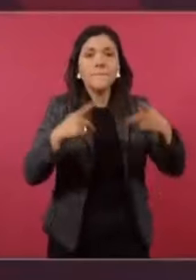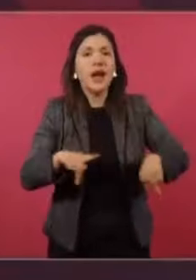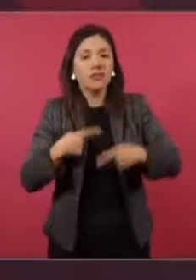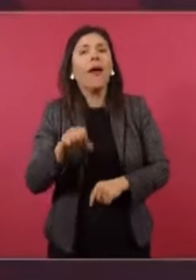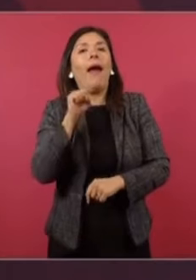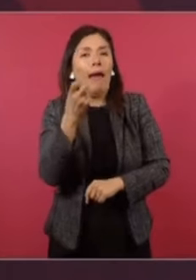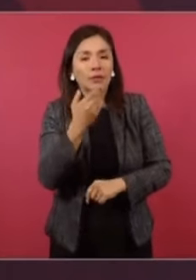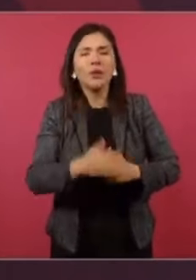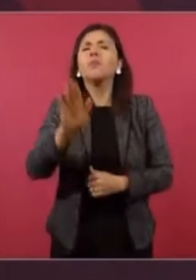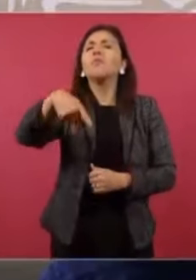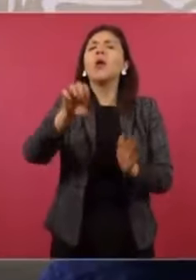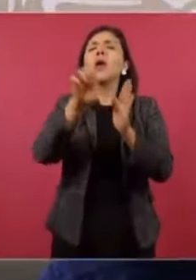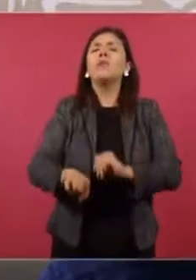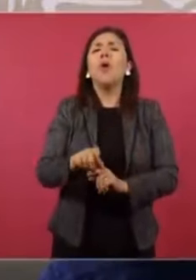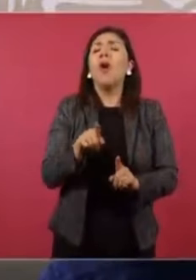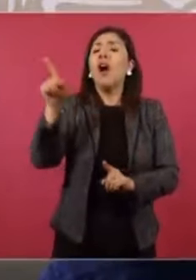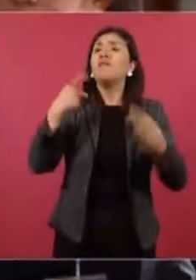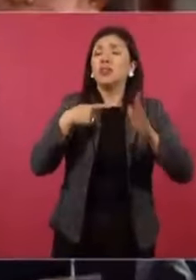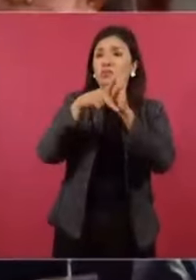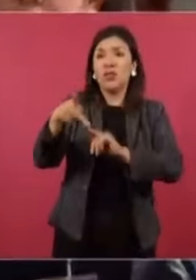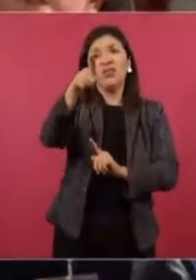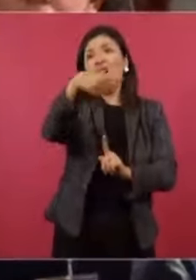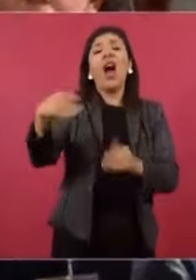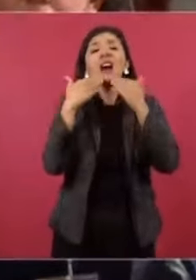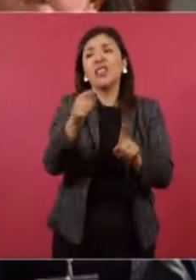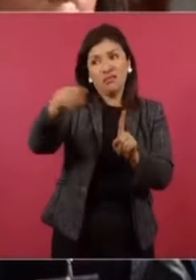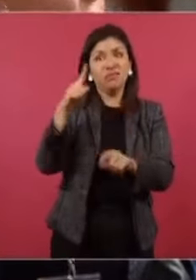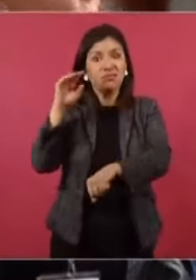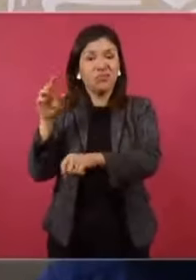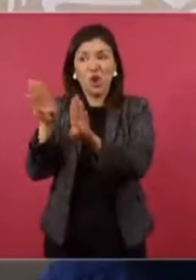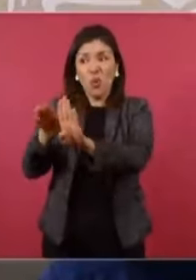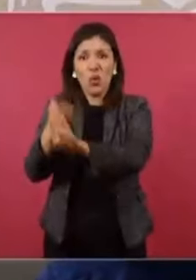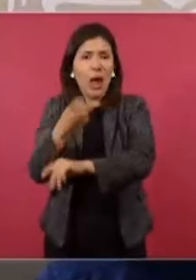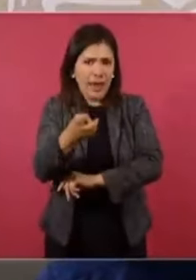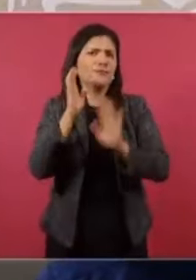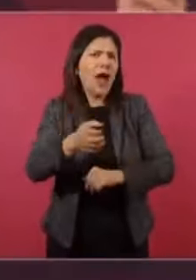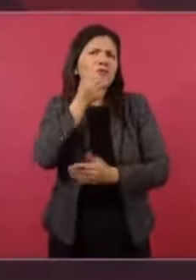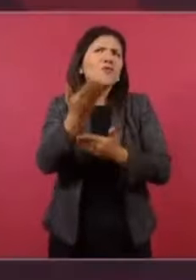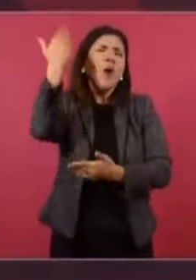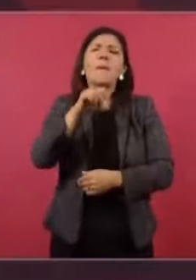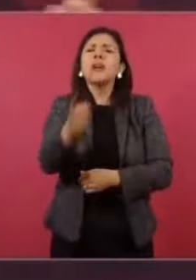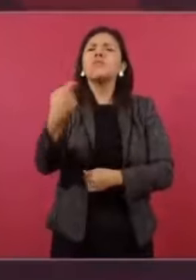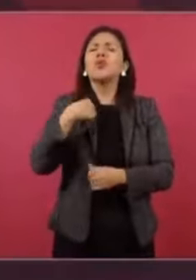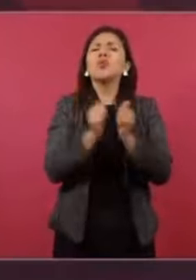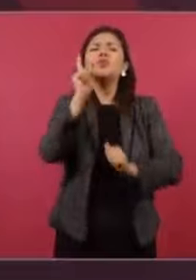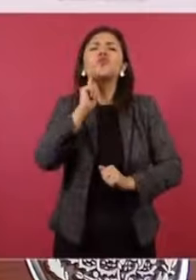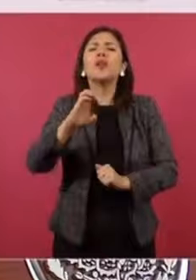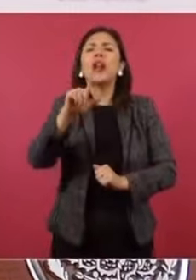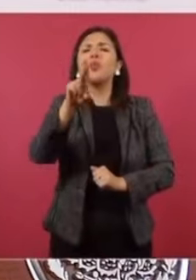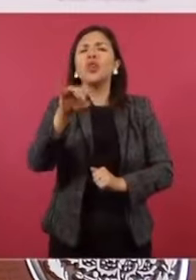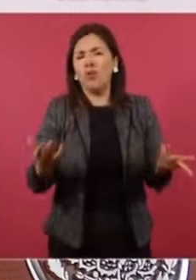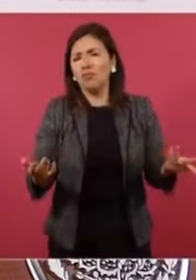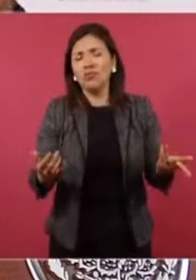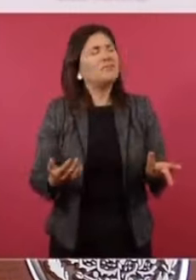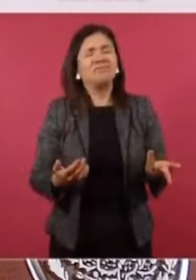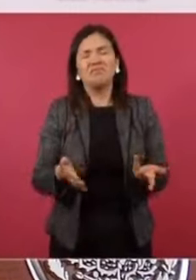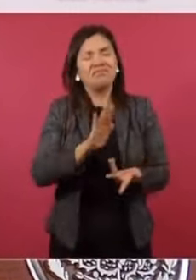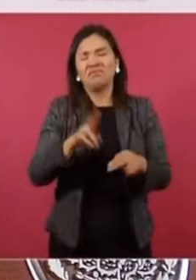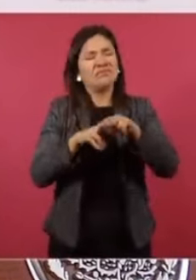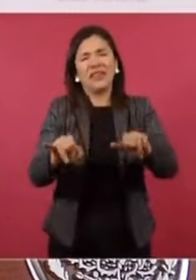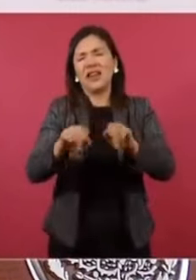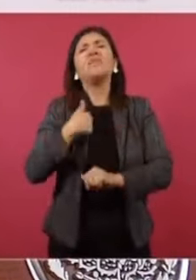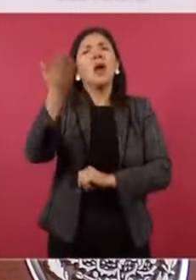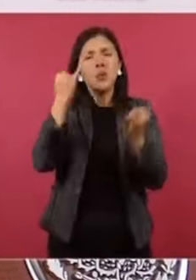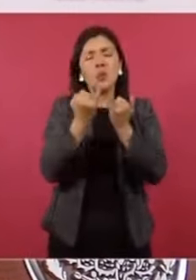dejarlo hasta ahí. Pero, por ejemplo, el de echarle a Hacienda a un periodista o a un detractor. Pero nadie le a nadie. Eso es algo muy viejo. A mí me lo hizo Claudia Pavlovich. Nadie. A mí me lo hizo Claudia